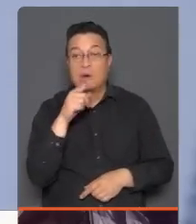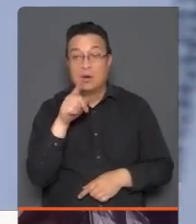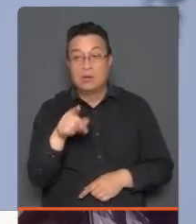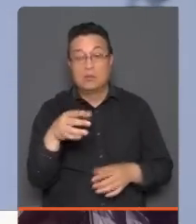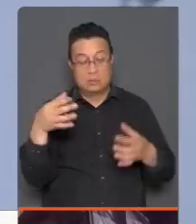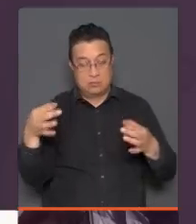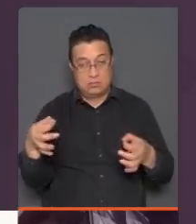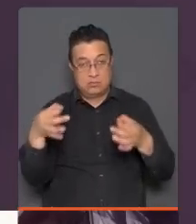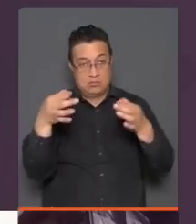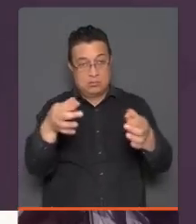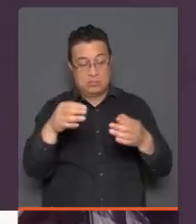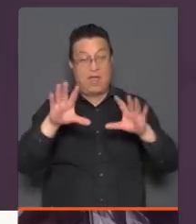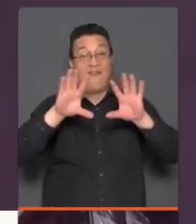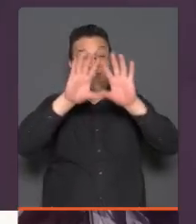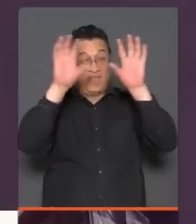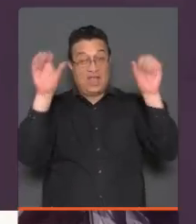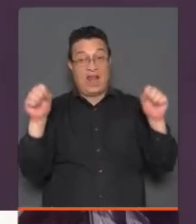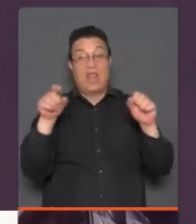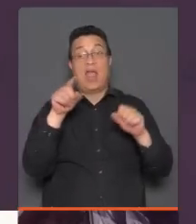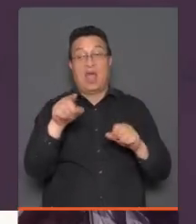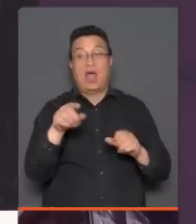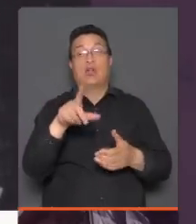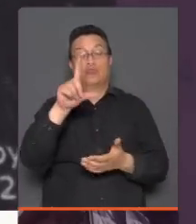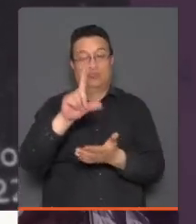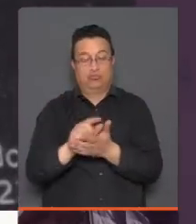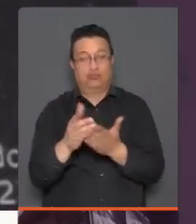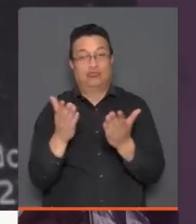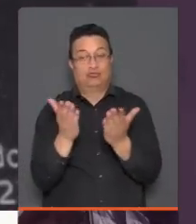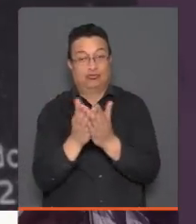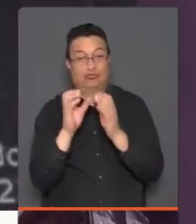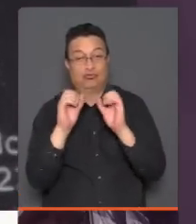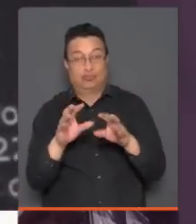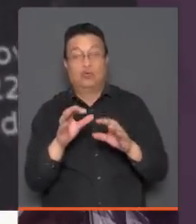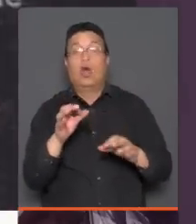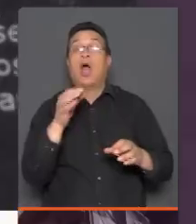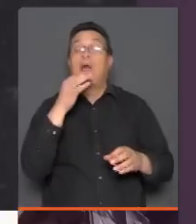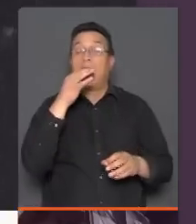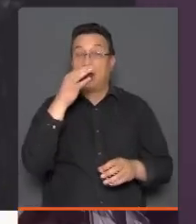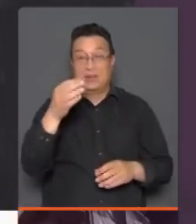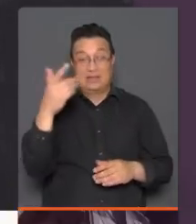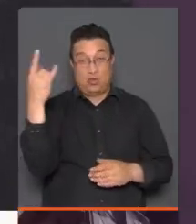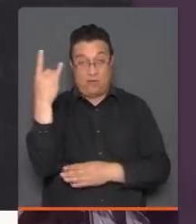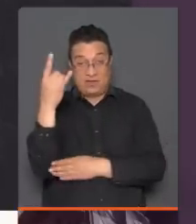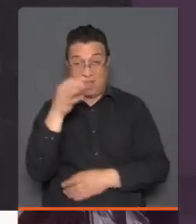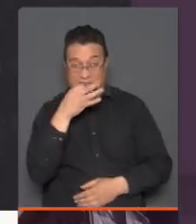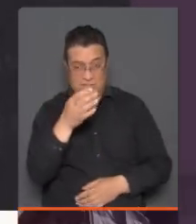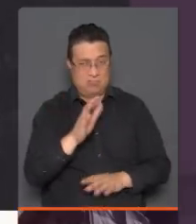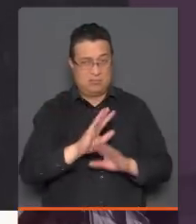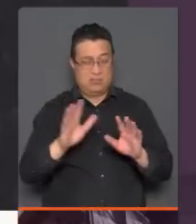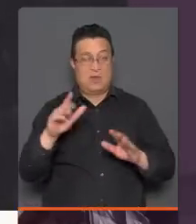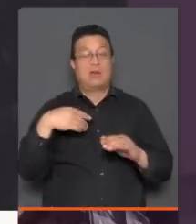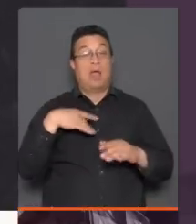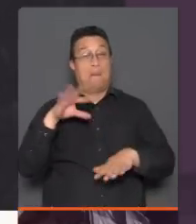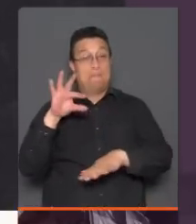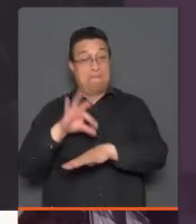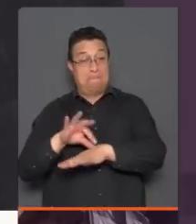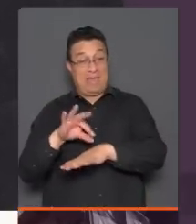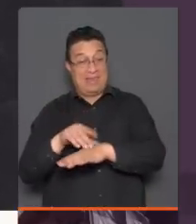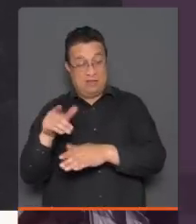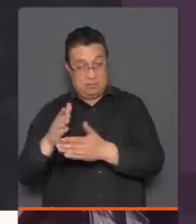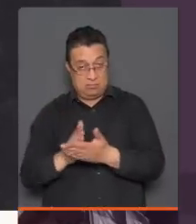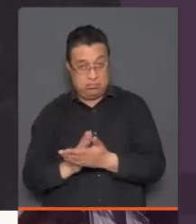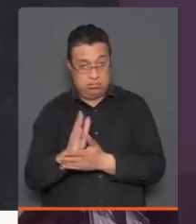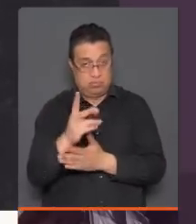en manos de la Fiscalía, el recinto educativo de Tajante. La carrera de medicina se comenzó a impartir el